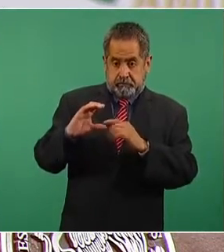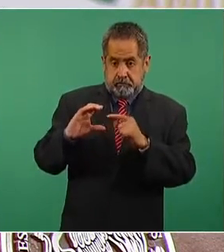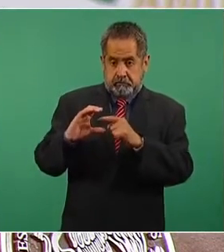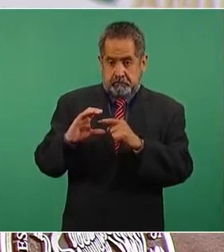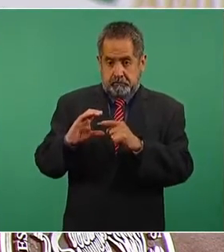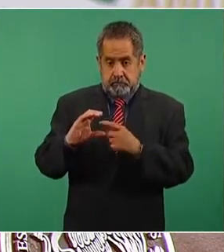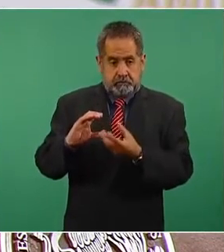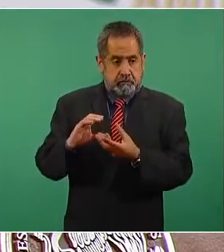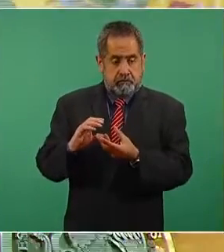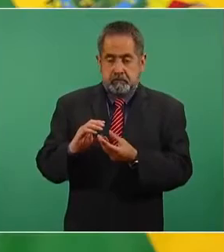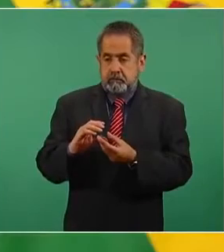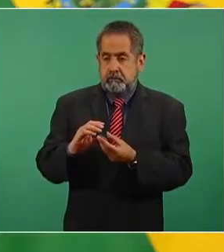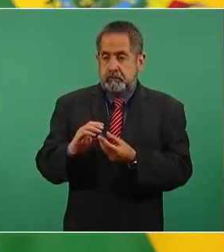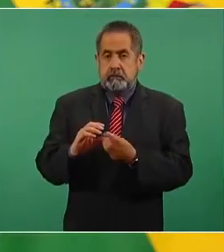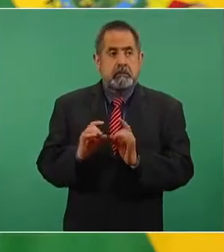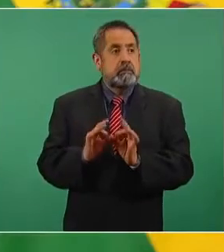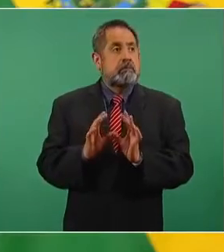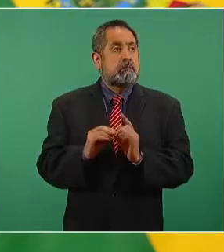contagiosa,